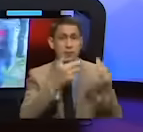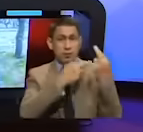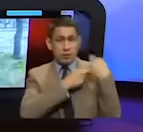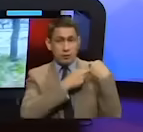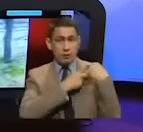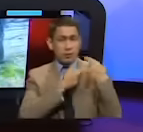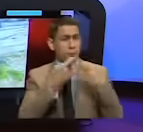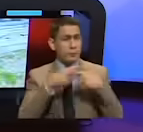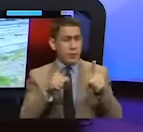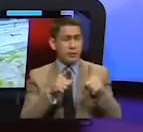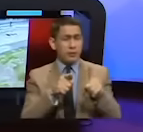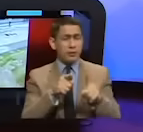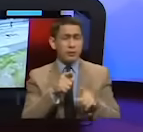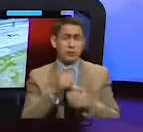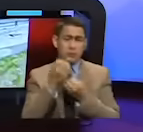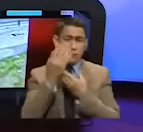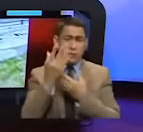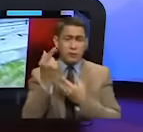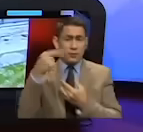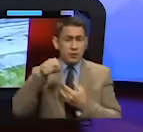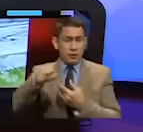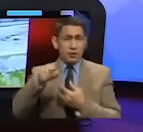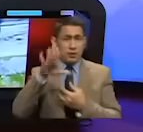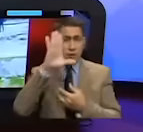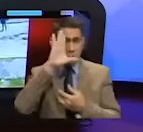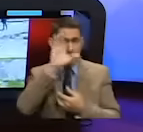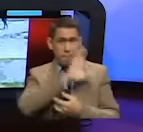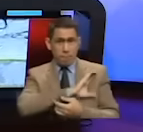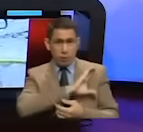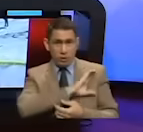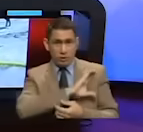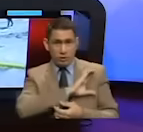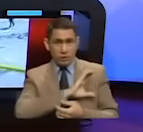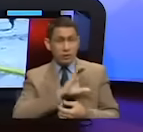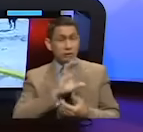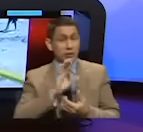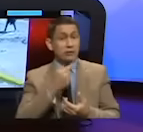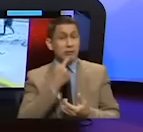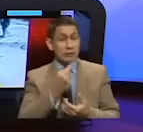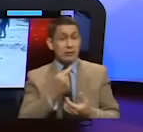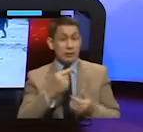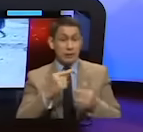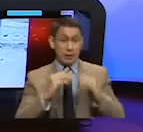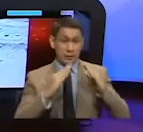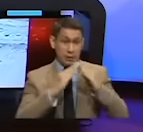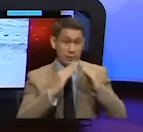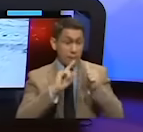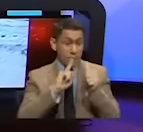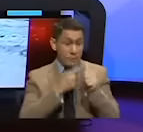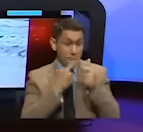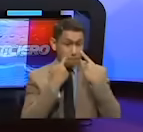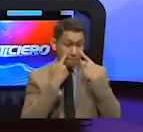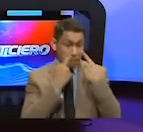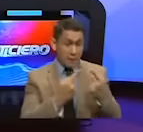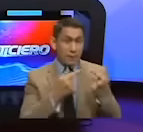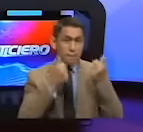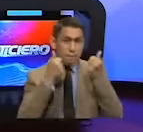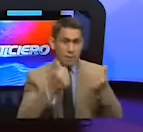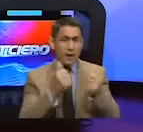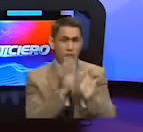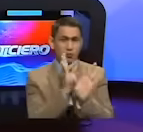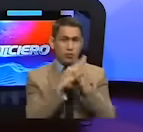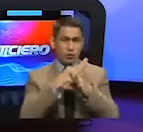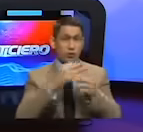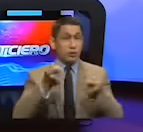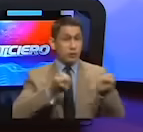decía la teniente hace un momento, por favor, revise su vehículo, si va a circular por las vías del país, revise. Hay